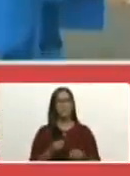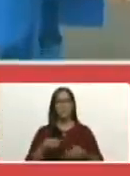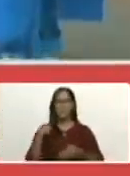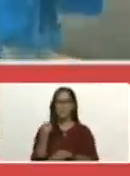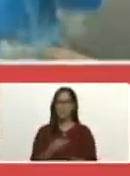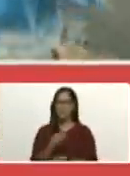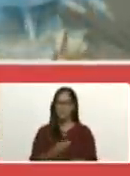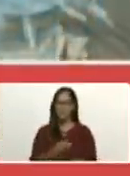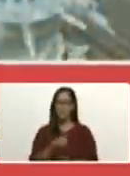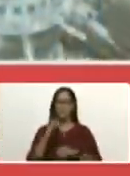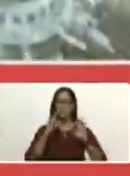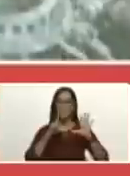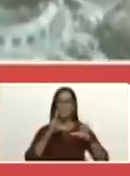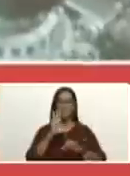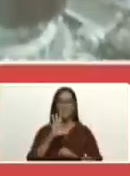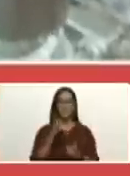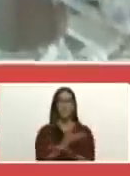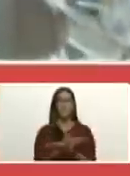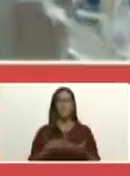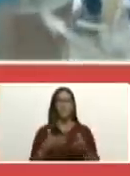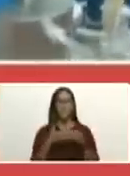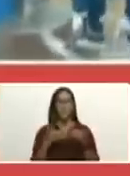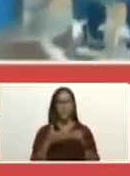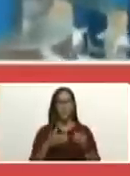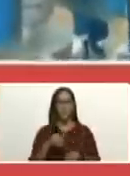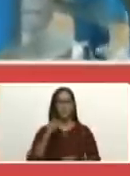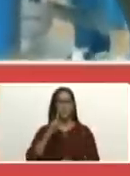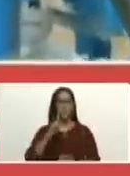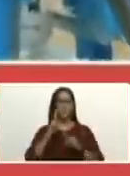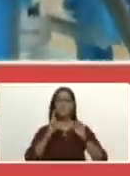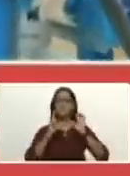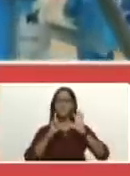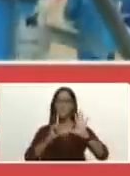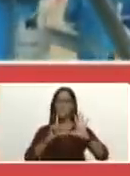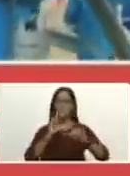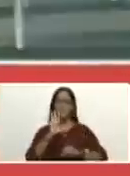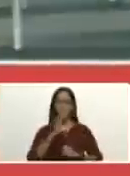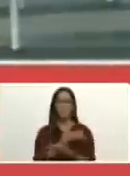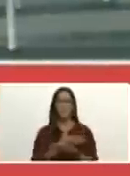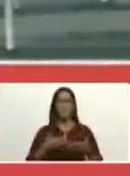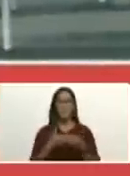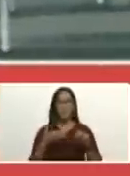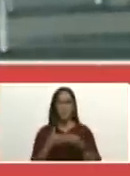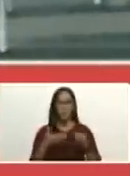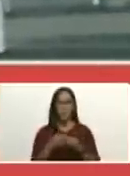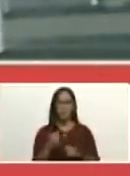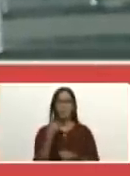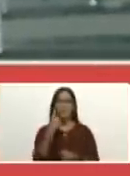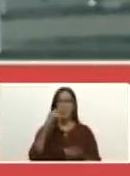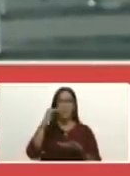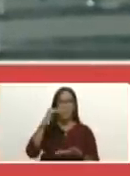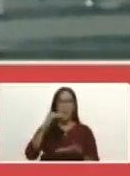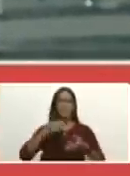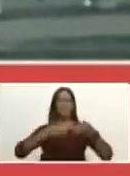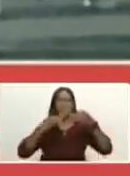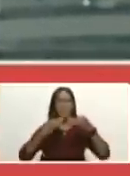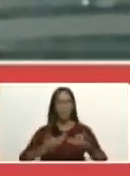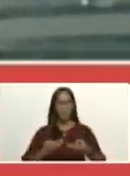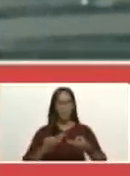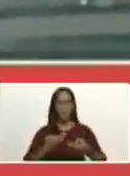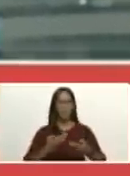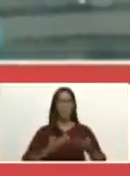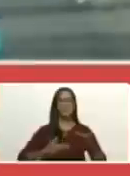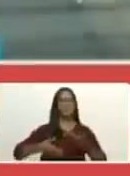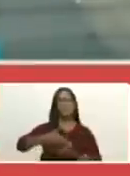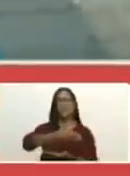75 millones de dólares. 75 millones de dólares que hoy lo traducimos en un barril seguro, en una mezcla